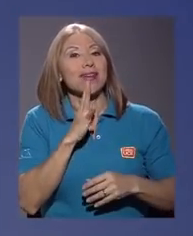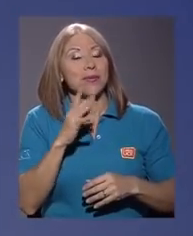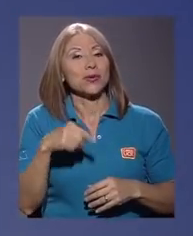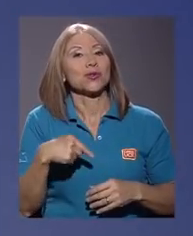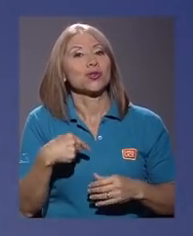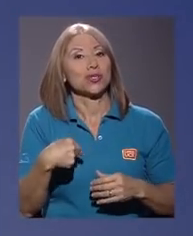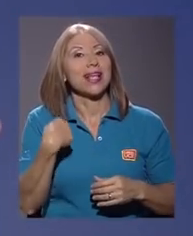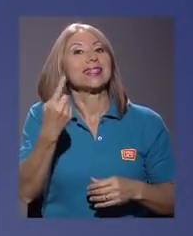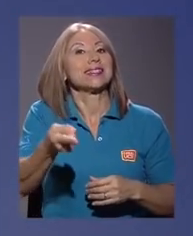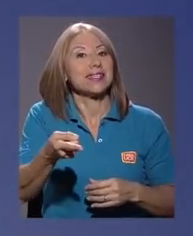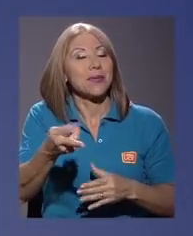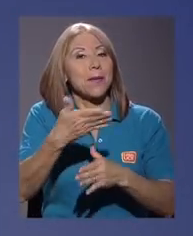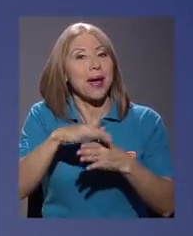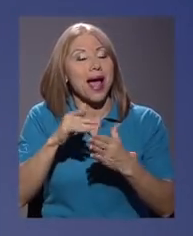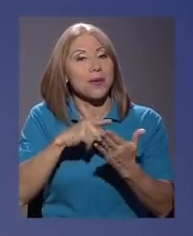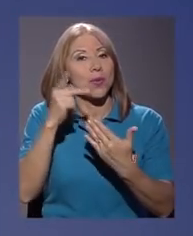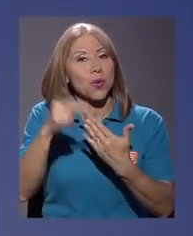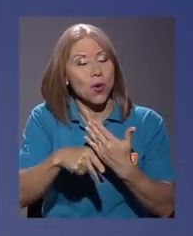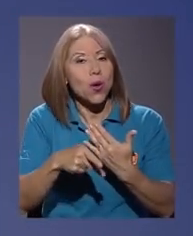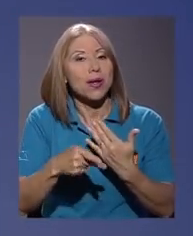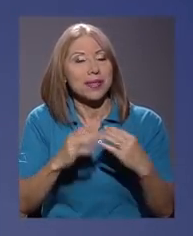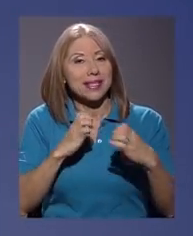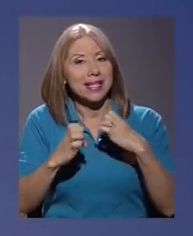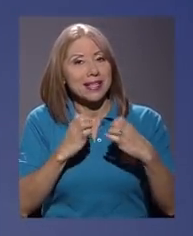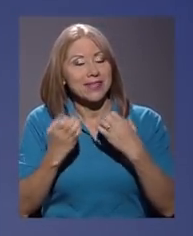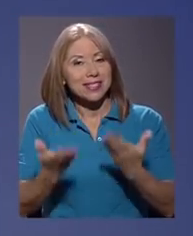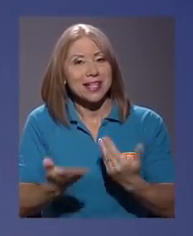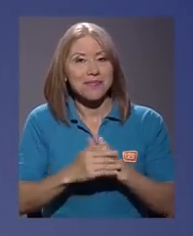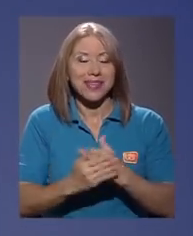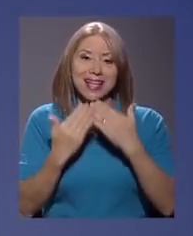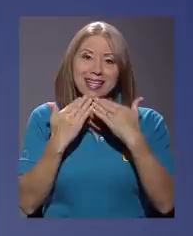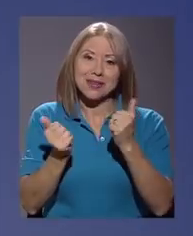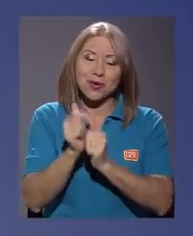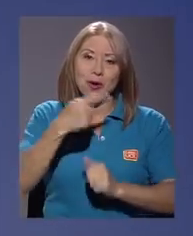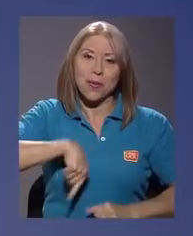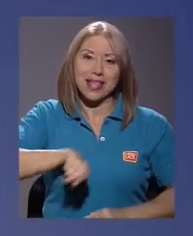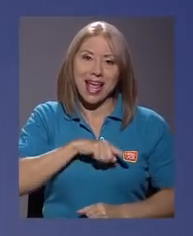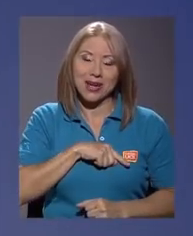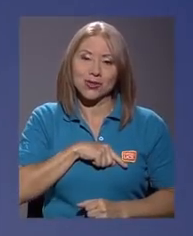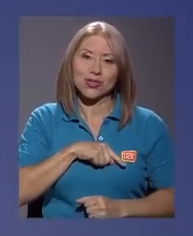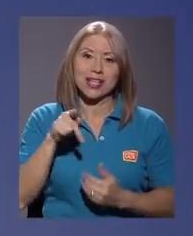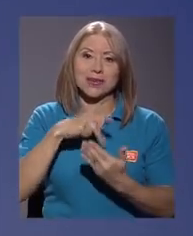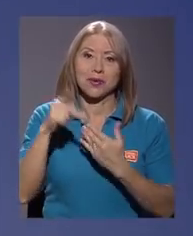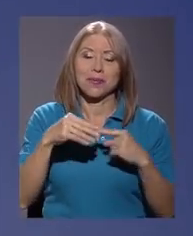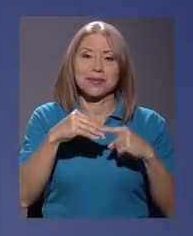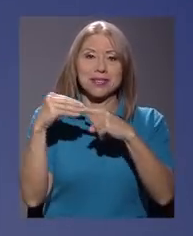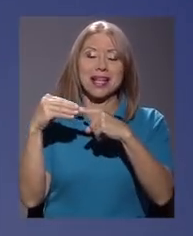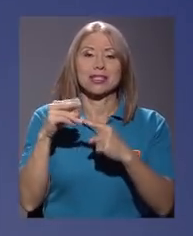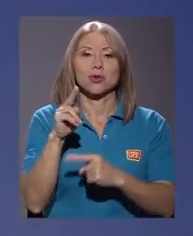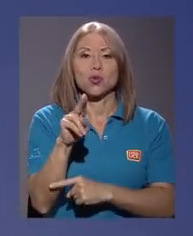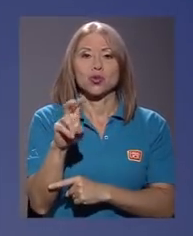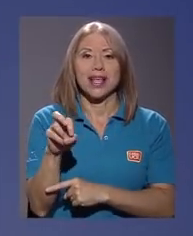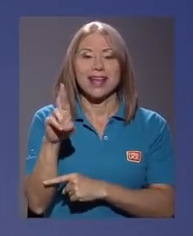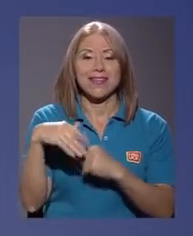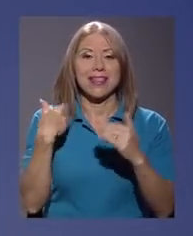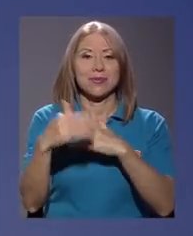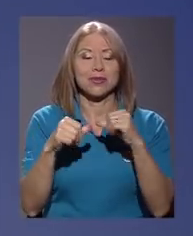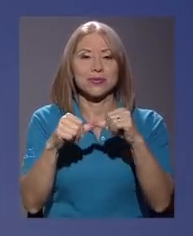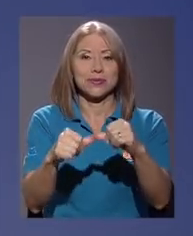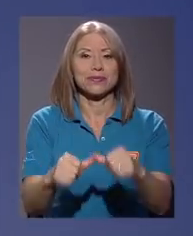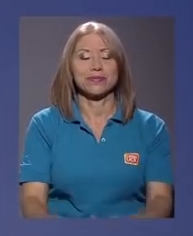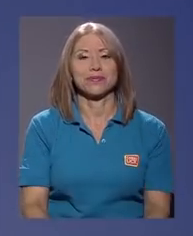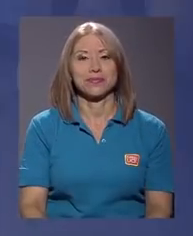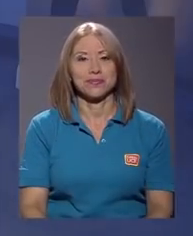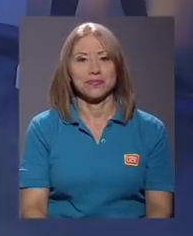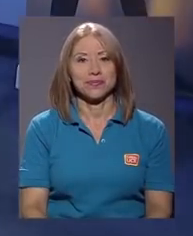en el primer en el siguiente bloque de esta entrevista Gracias por acompañarnos en una edición más de especiales ucr regresamos pronto con